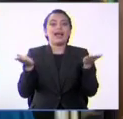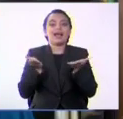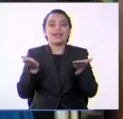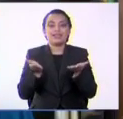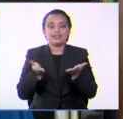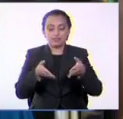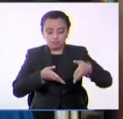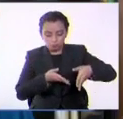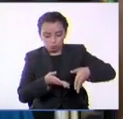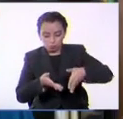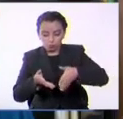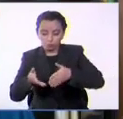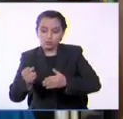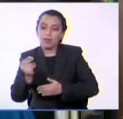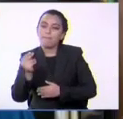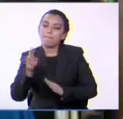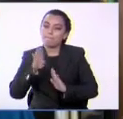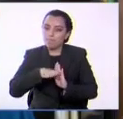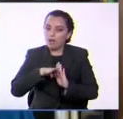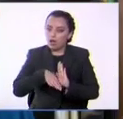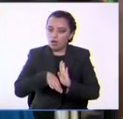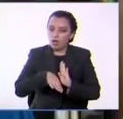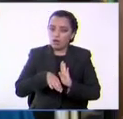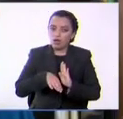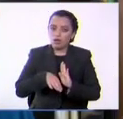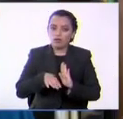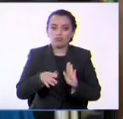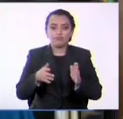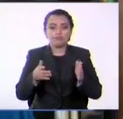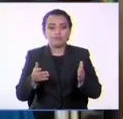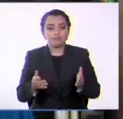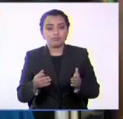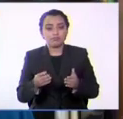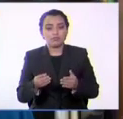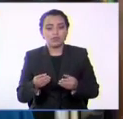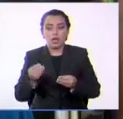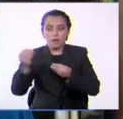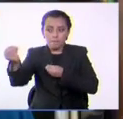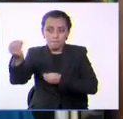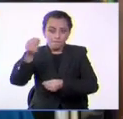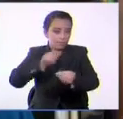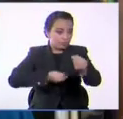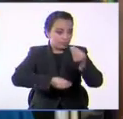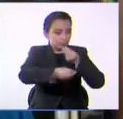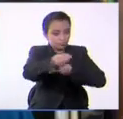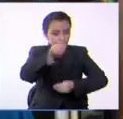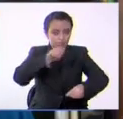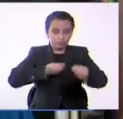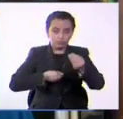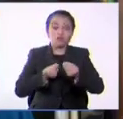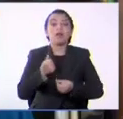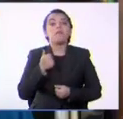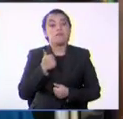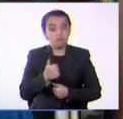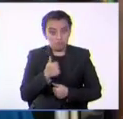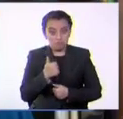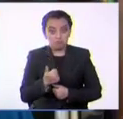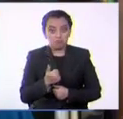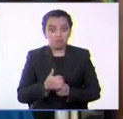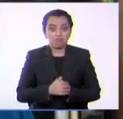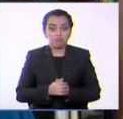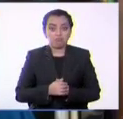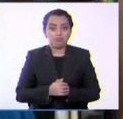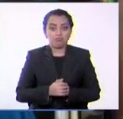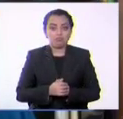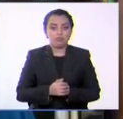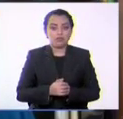bienes a costos menores. Los costos de importación de mercaderías también se ven favorecidos. Aquellas